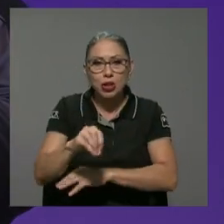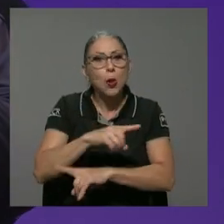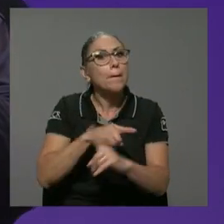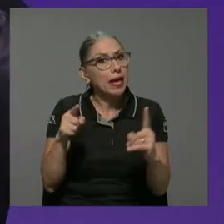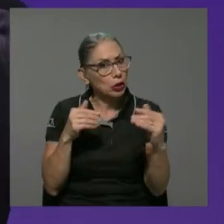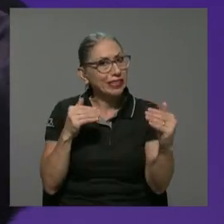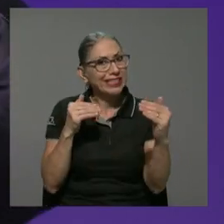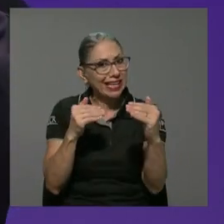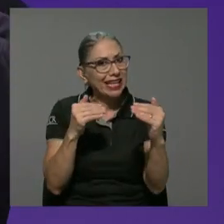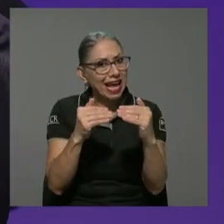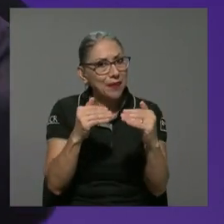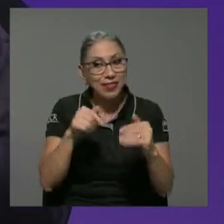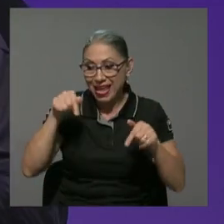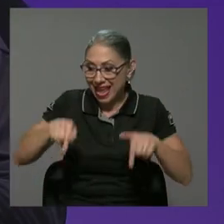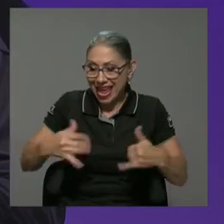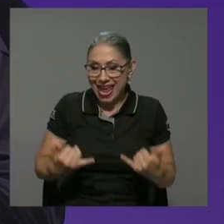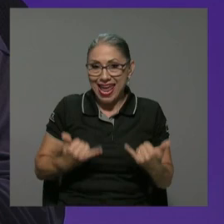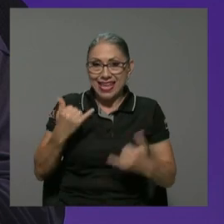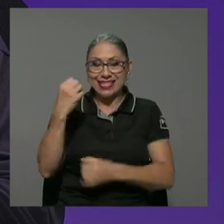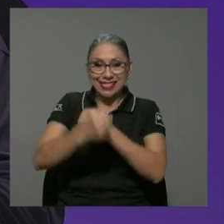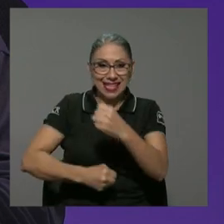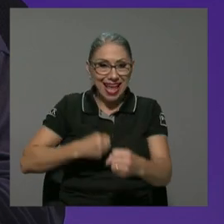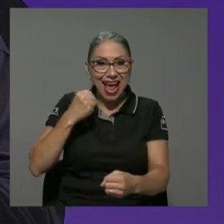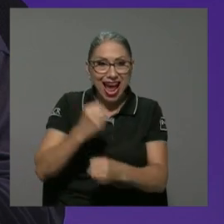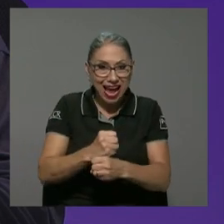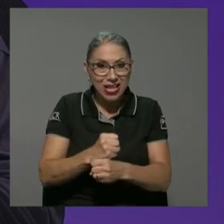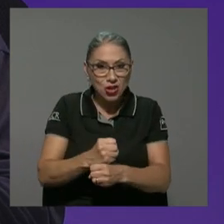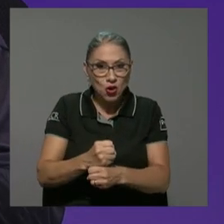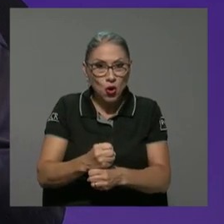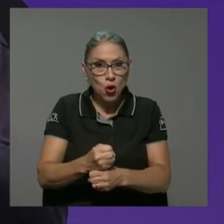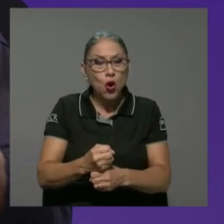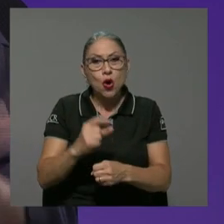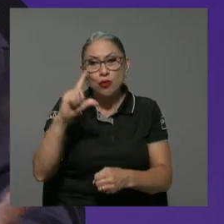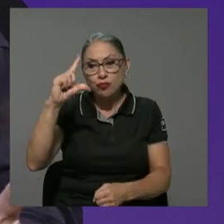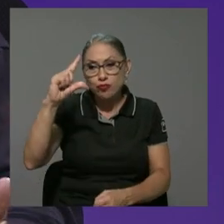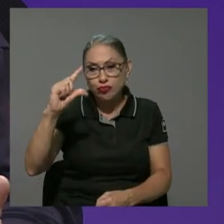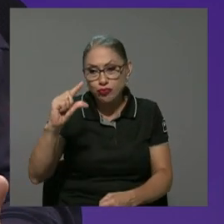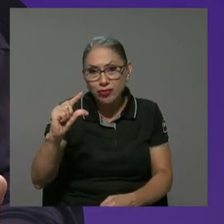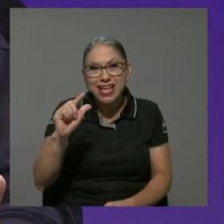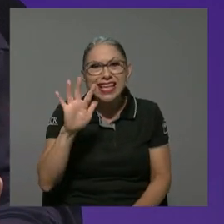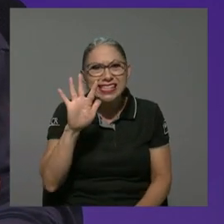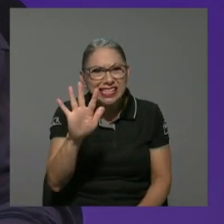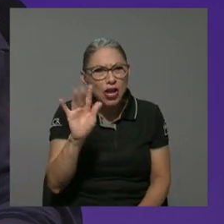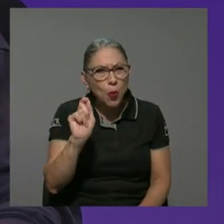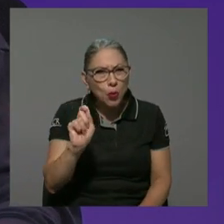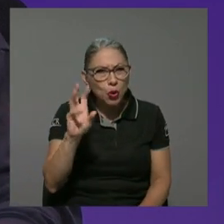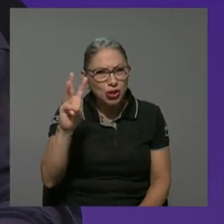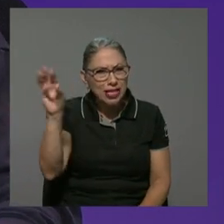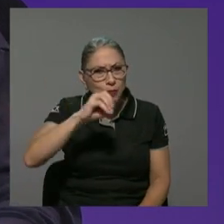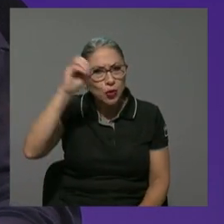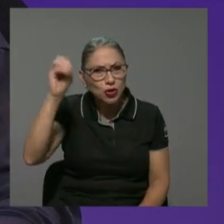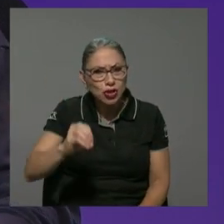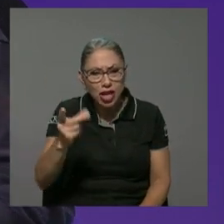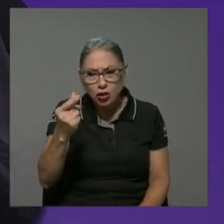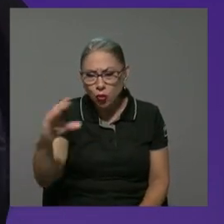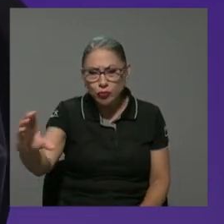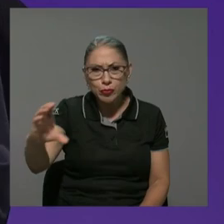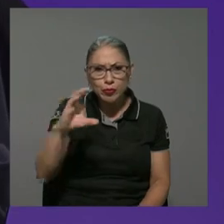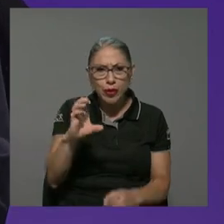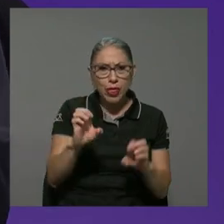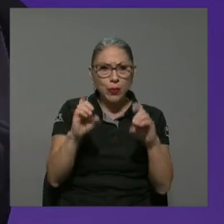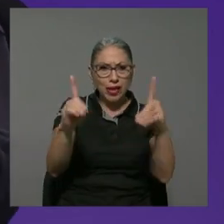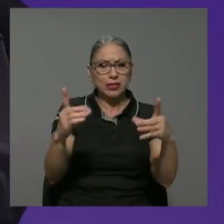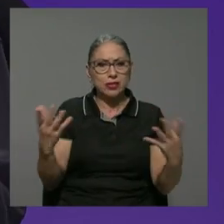este año es el año que más nos hemos alejado del 8%, estamos en el 5.6, si no me equivoco, ¿verdad? En